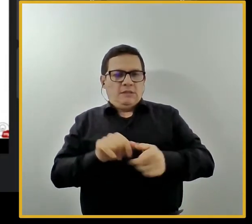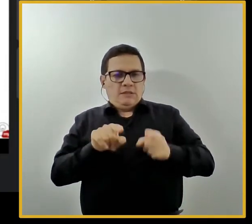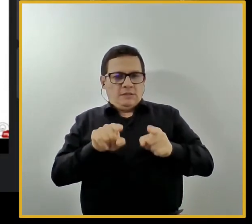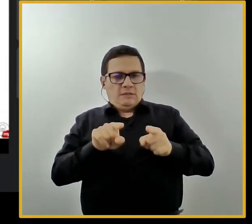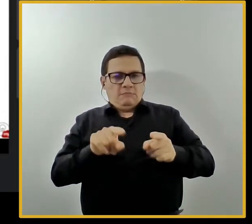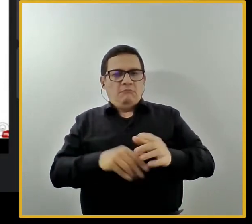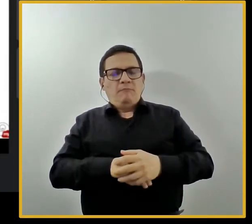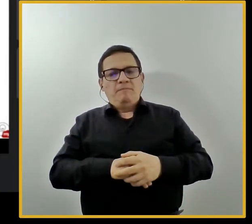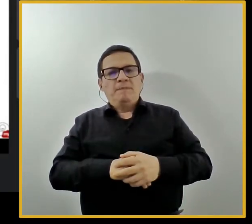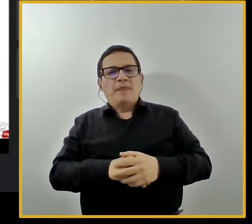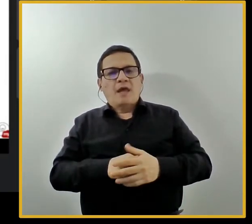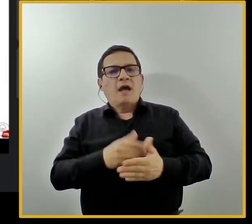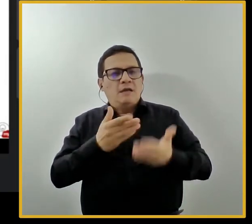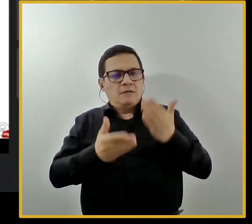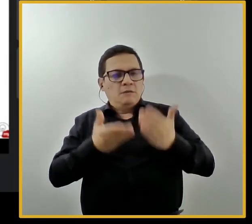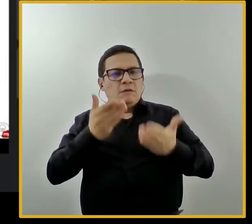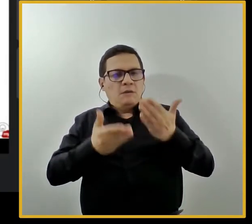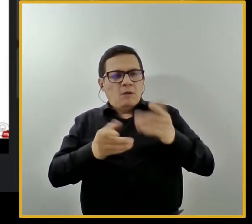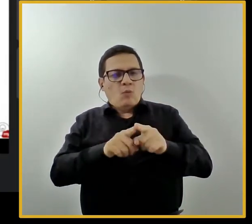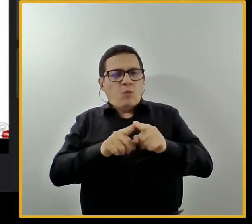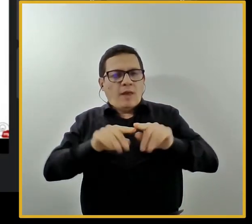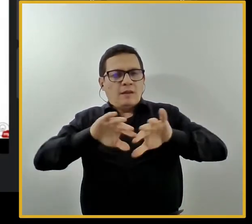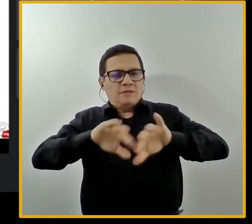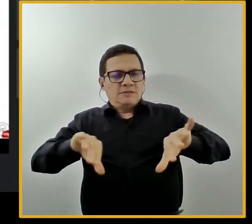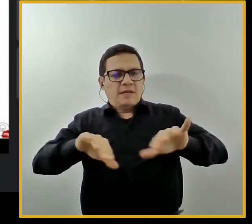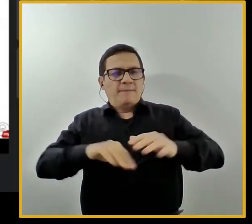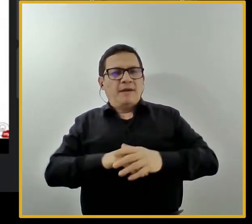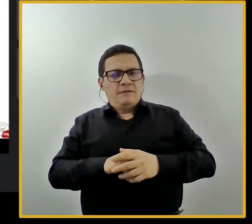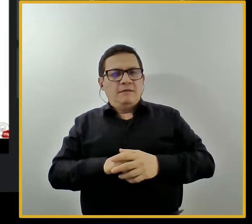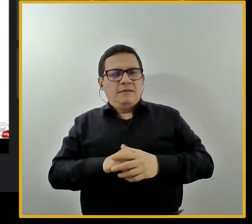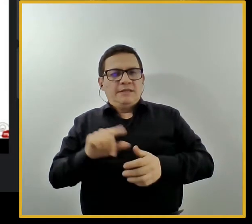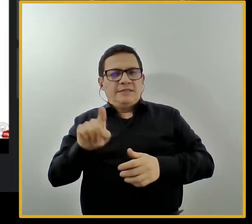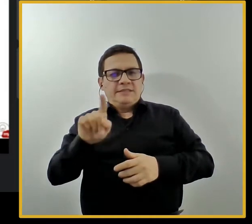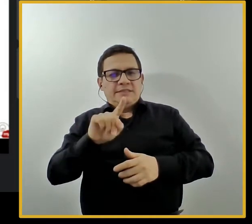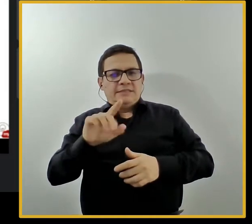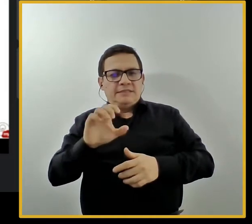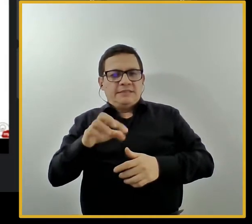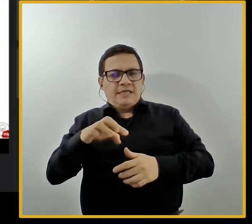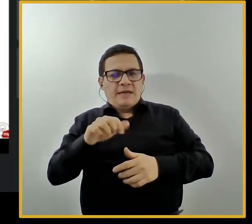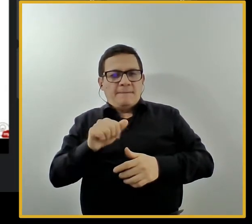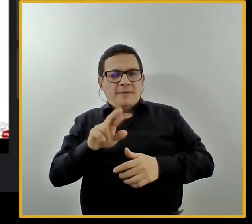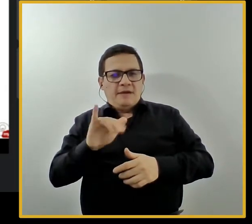pues es poder hacer esa separación